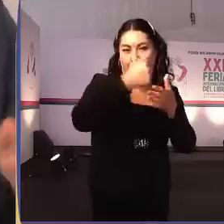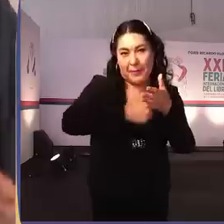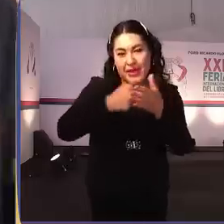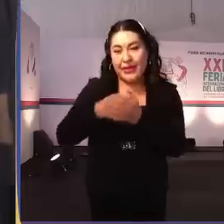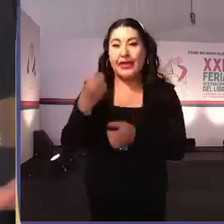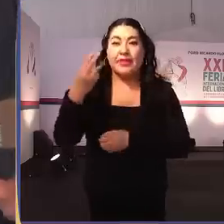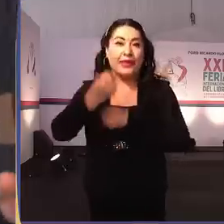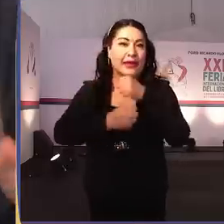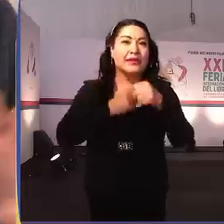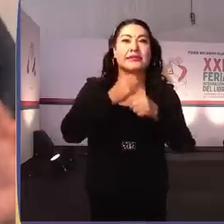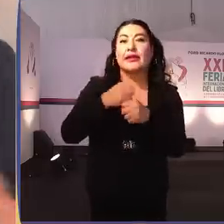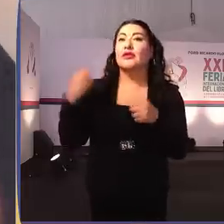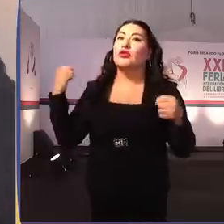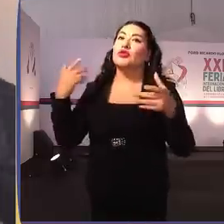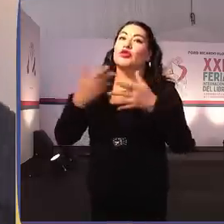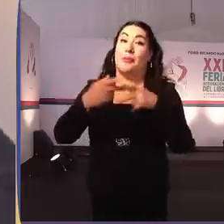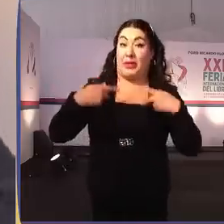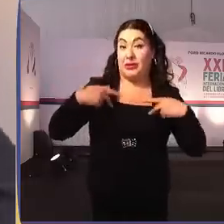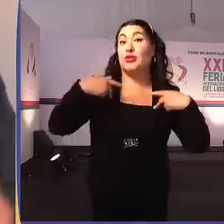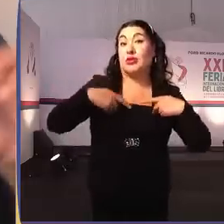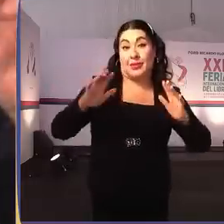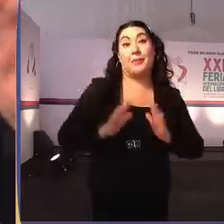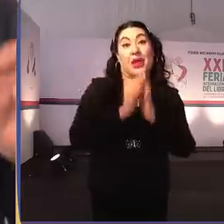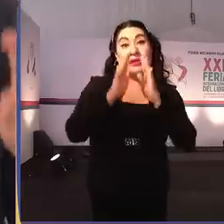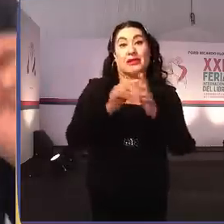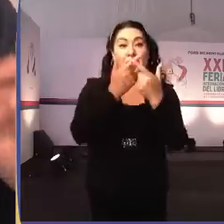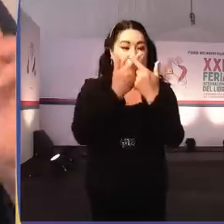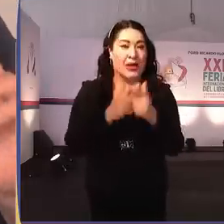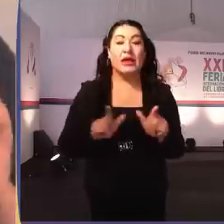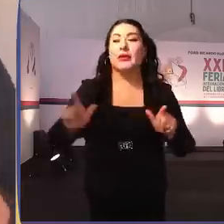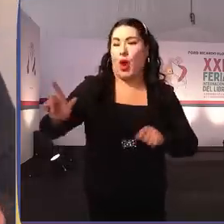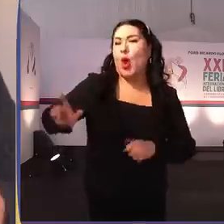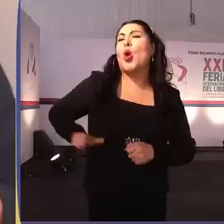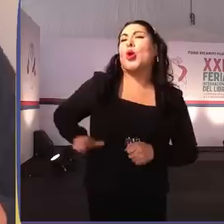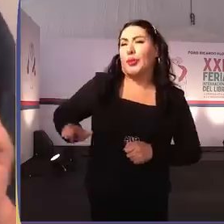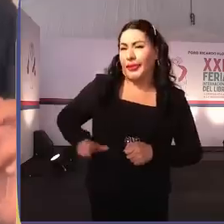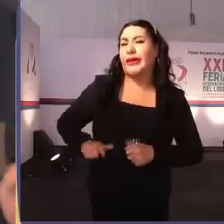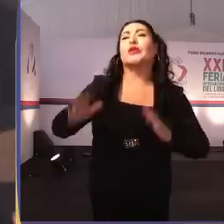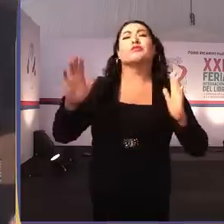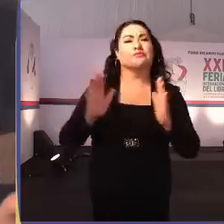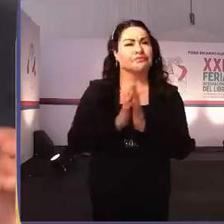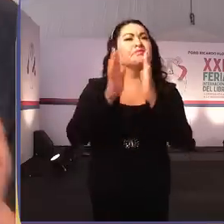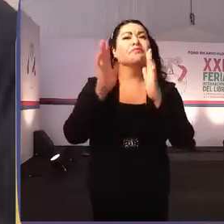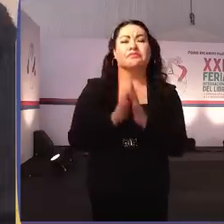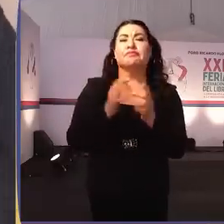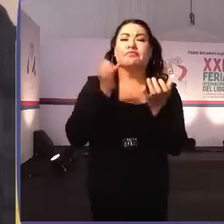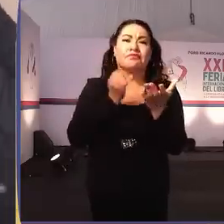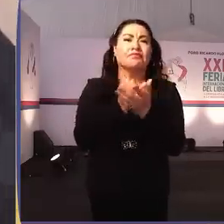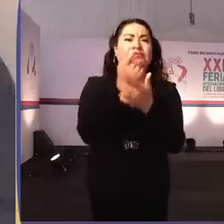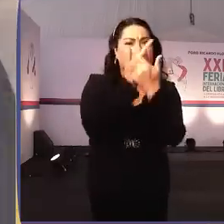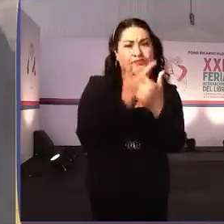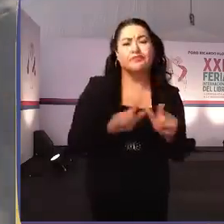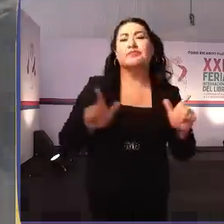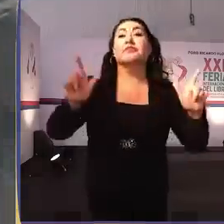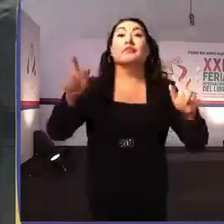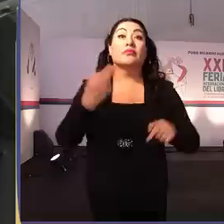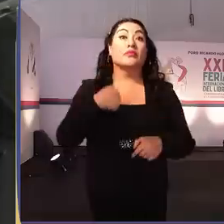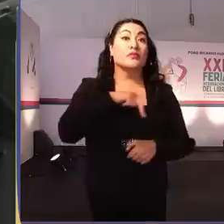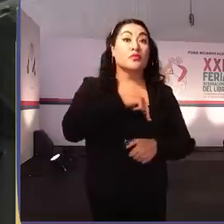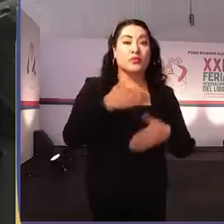de gobierno democrático, y las cosas por su nombre, gobierno democrático, hemos